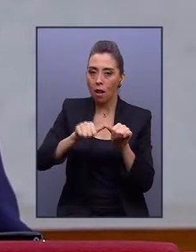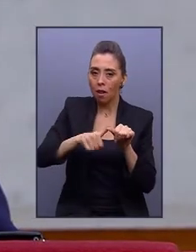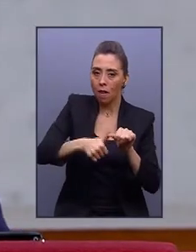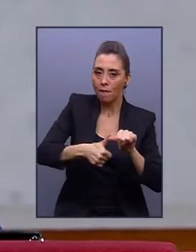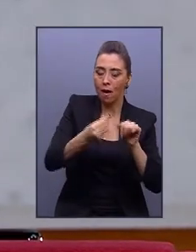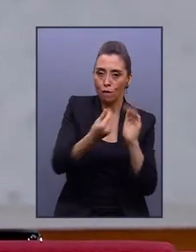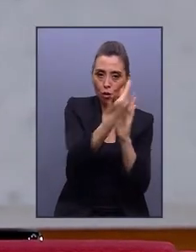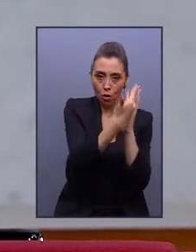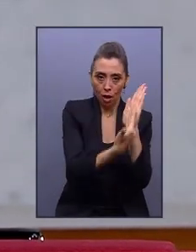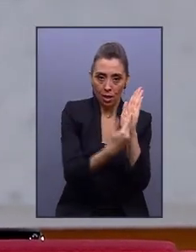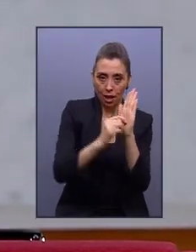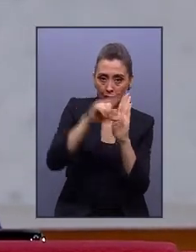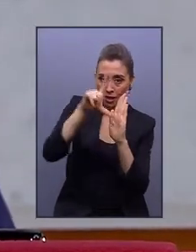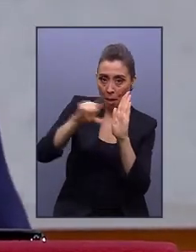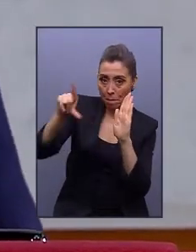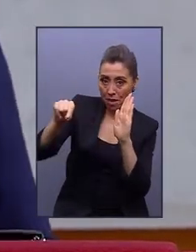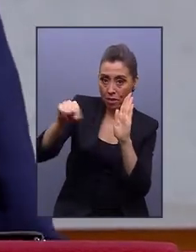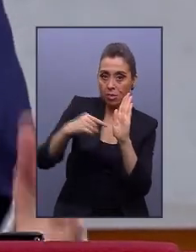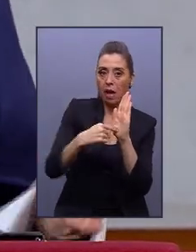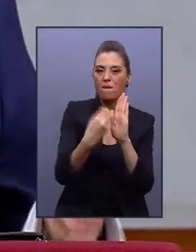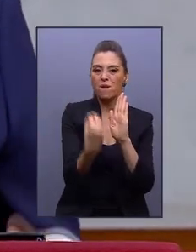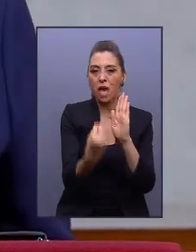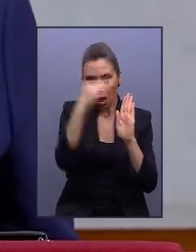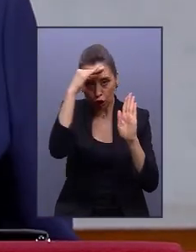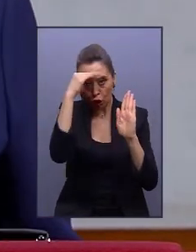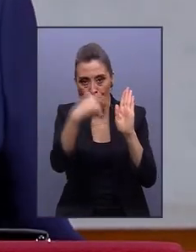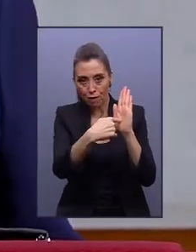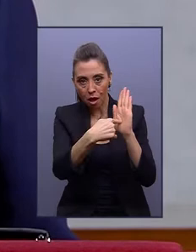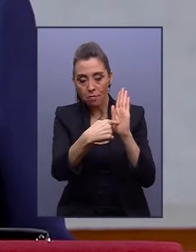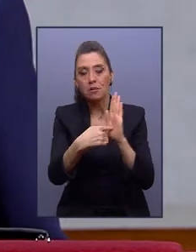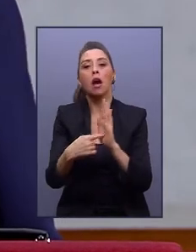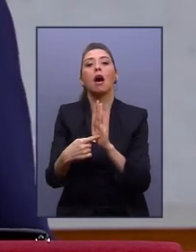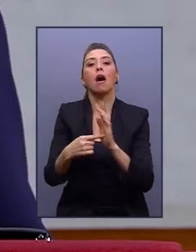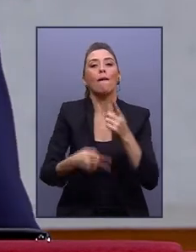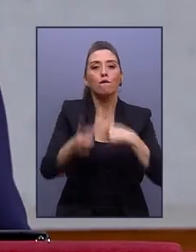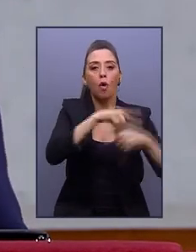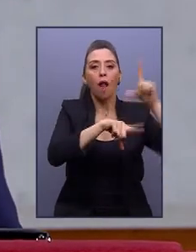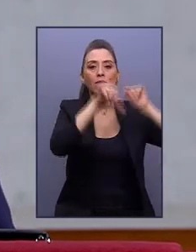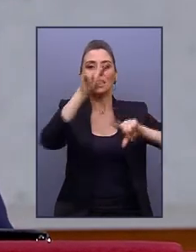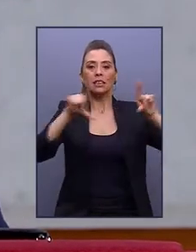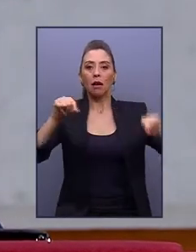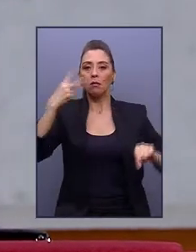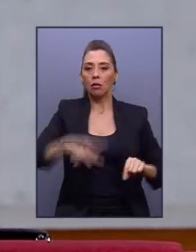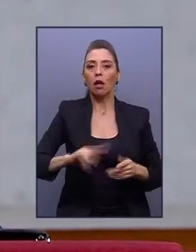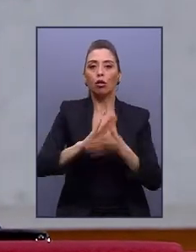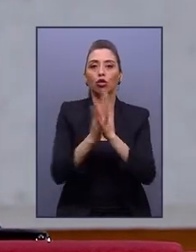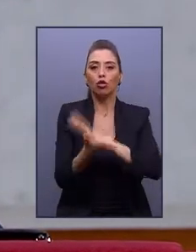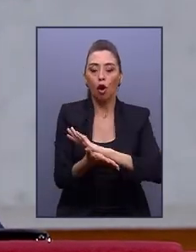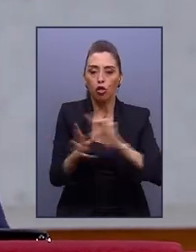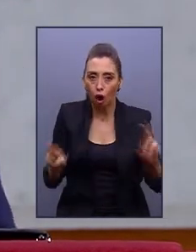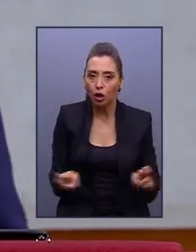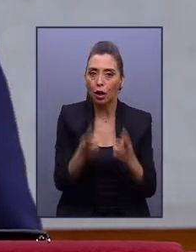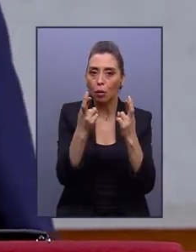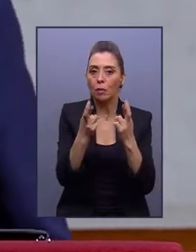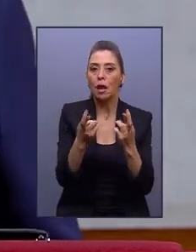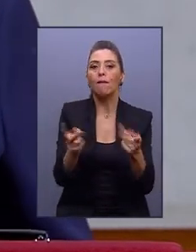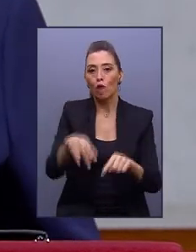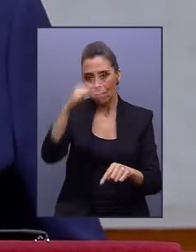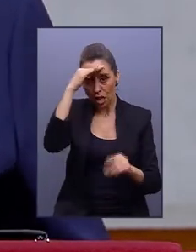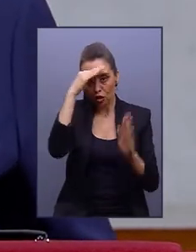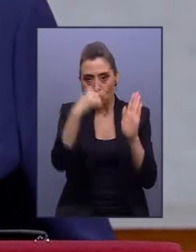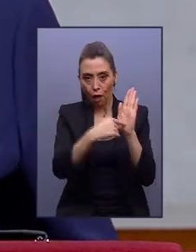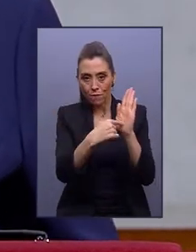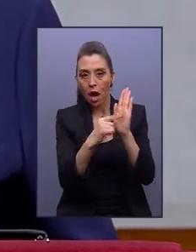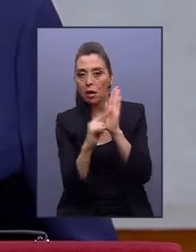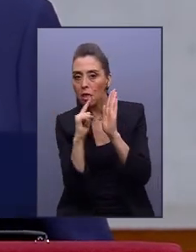de los instrumentos que nos miden como sociedad. Juntos recuperamos un patrimonio estadístico que nos pertenece a todos. Recuperamos la confiabilidad y el